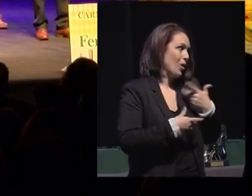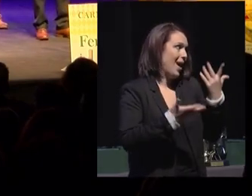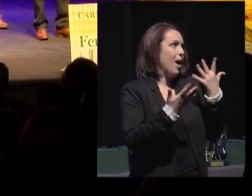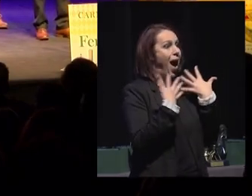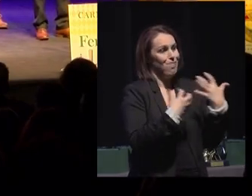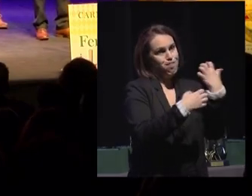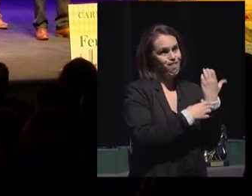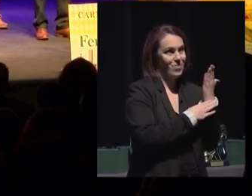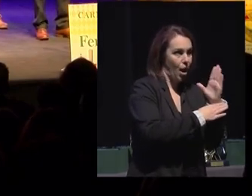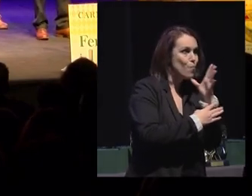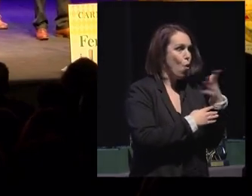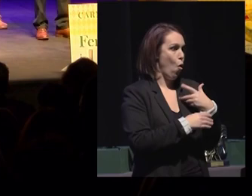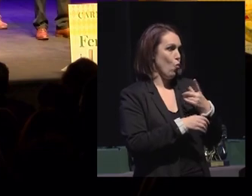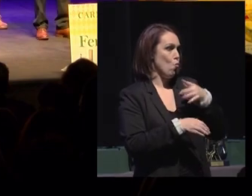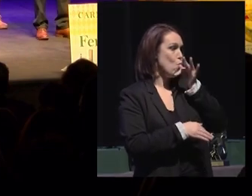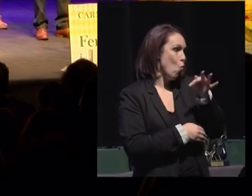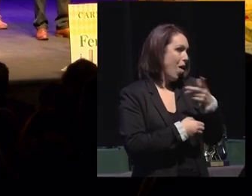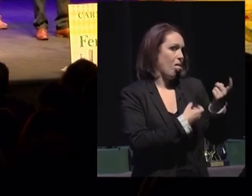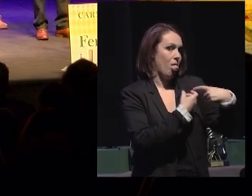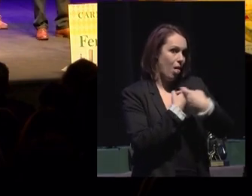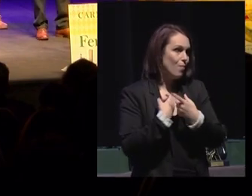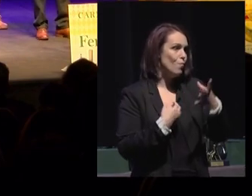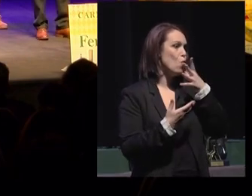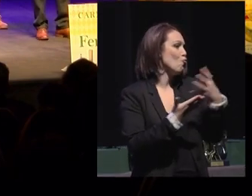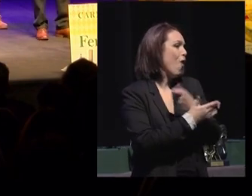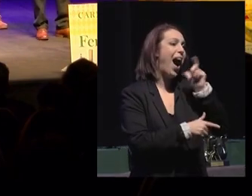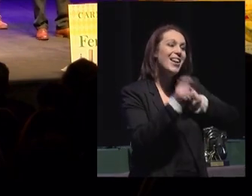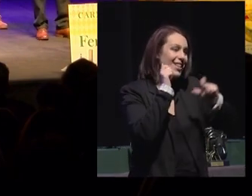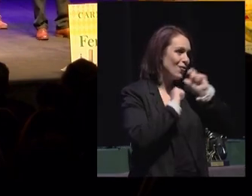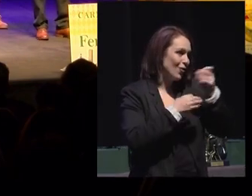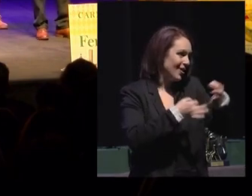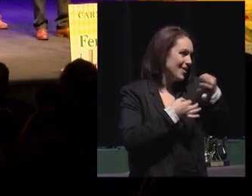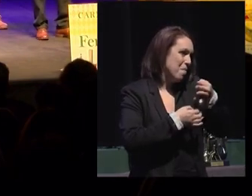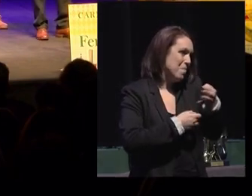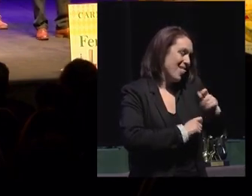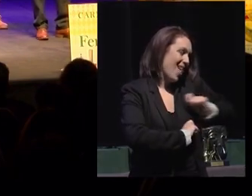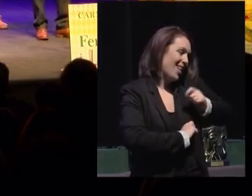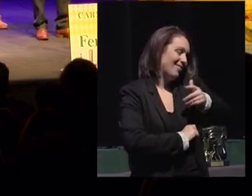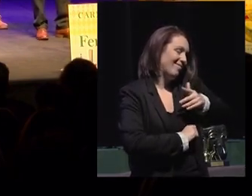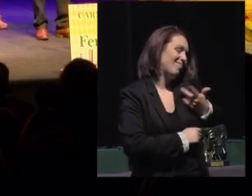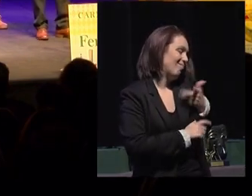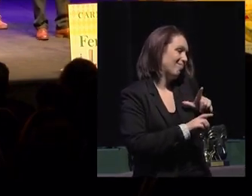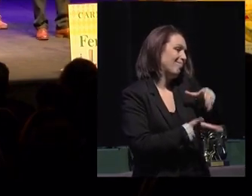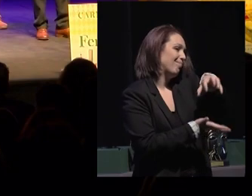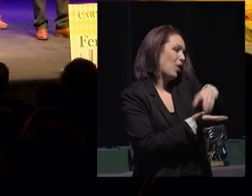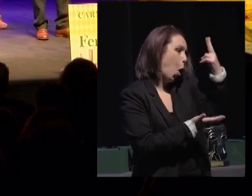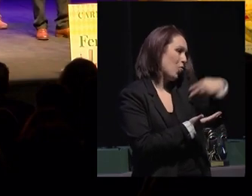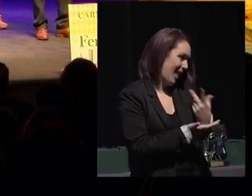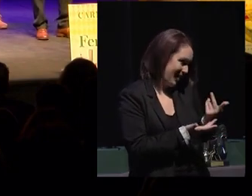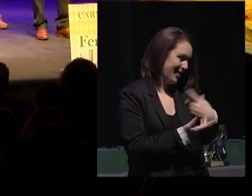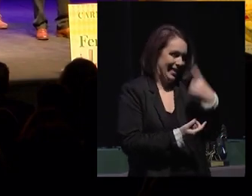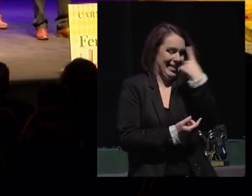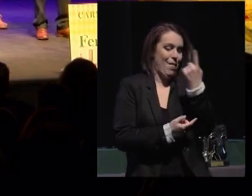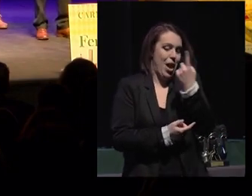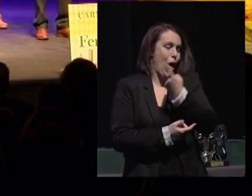por colaborar en el jurado y por toda la colaboración y el cariño que siempre nos prestáis a la ONCE. Estamos hermanados, tú lo sabes.